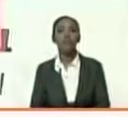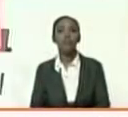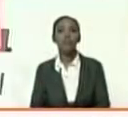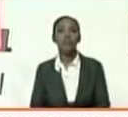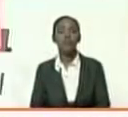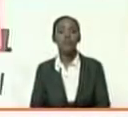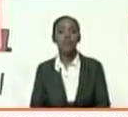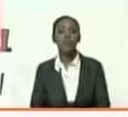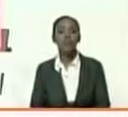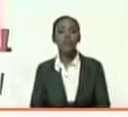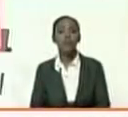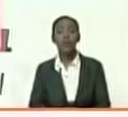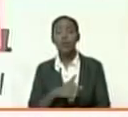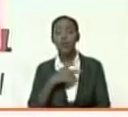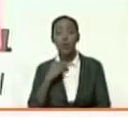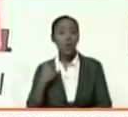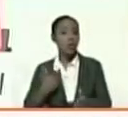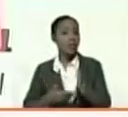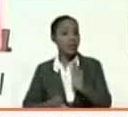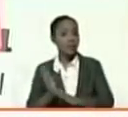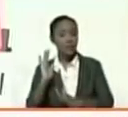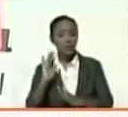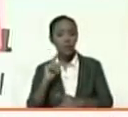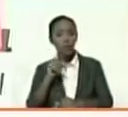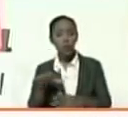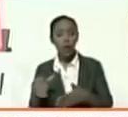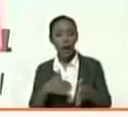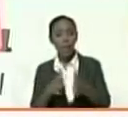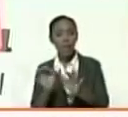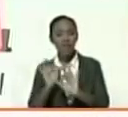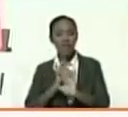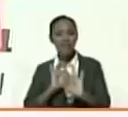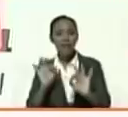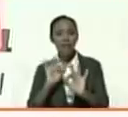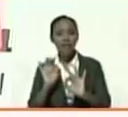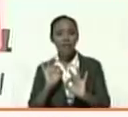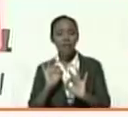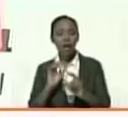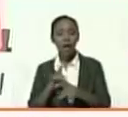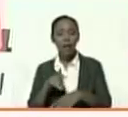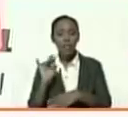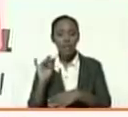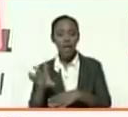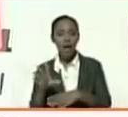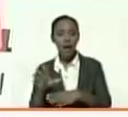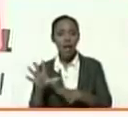No los saca de su camino nadie. De manera que quien hay que detener es el imperialismo.